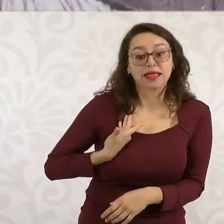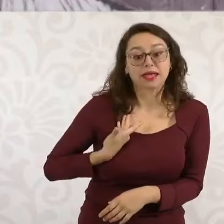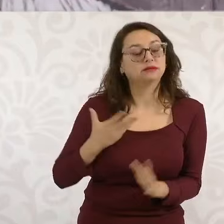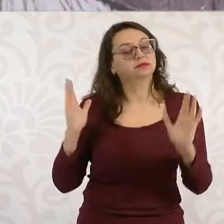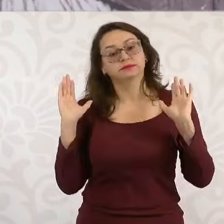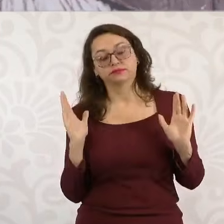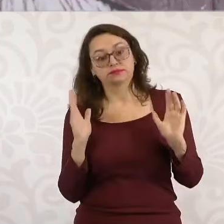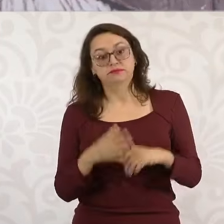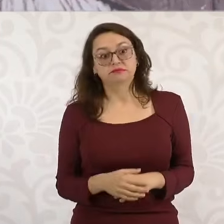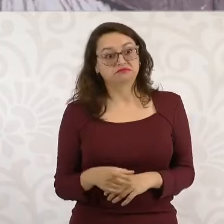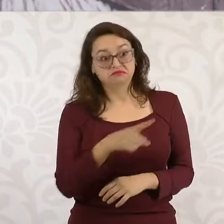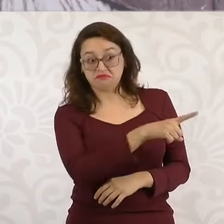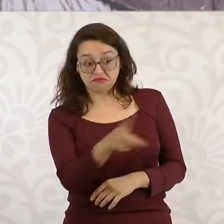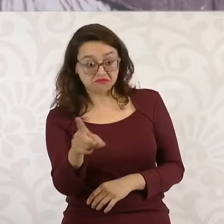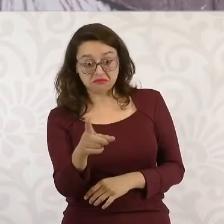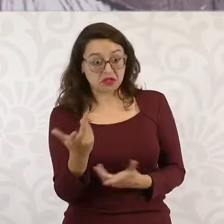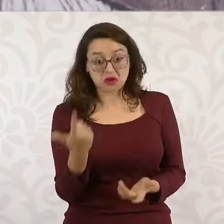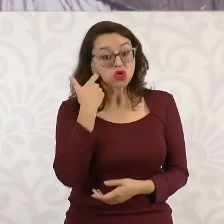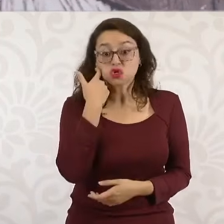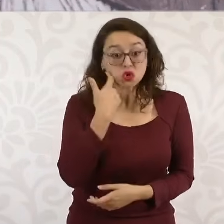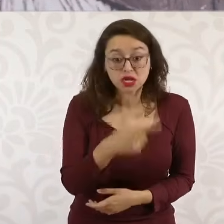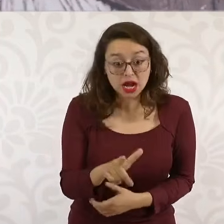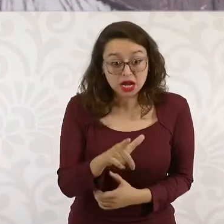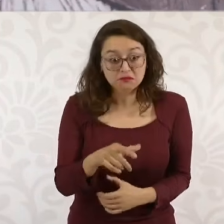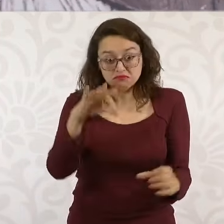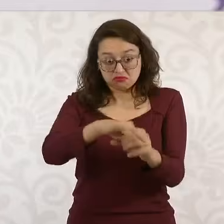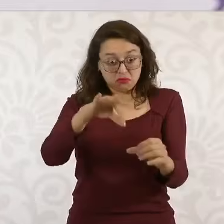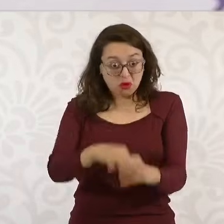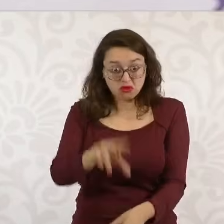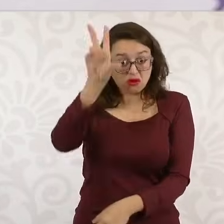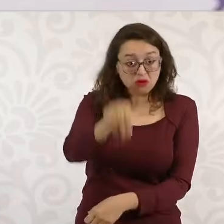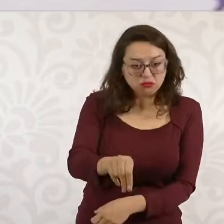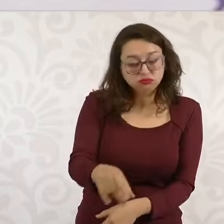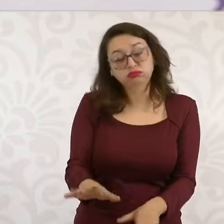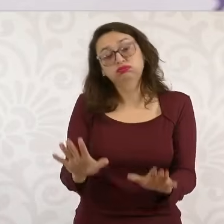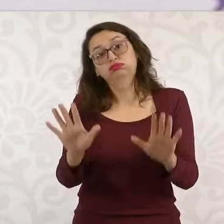Entonces, quien no quiera aceptar la reforma, pues también va a tener